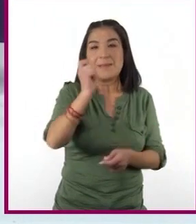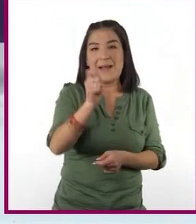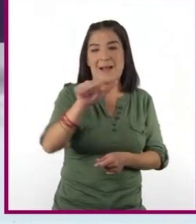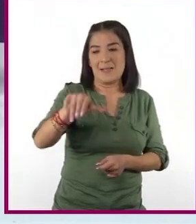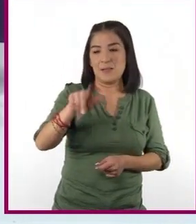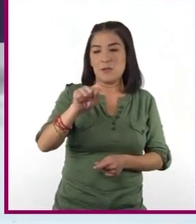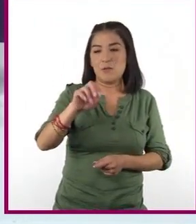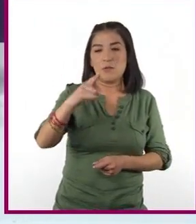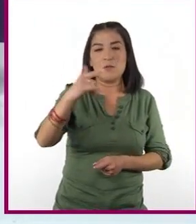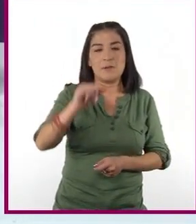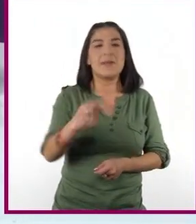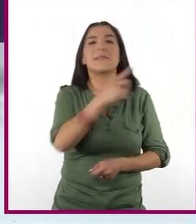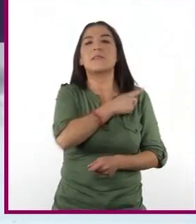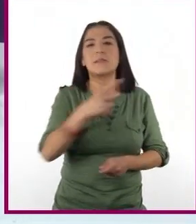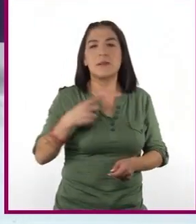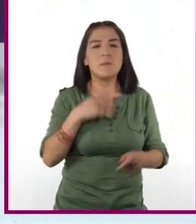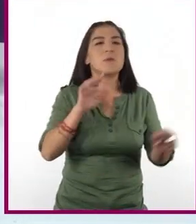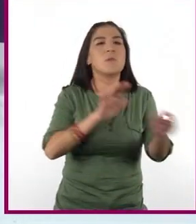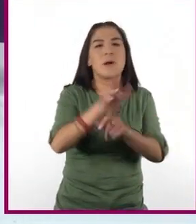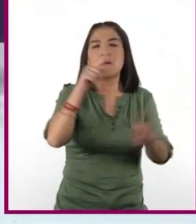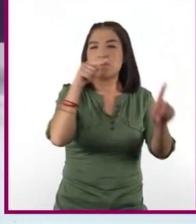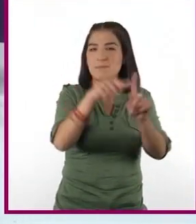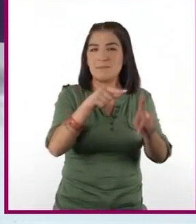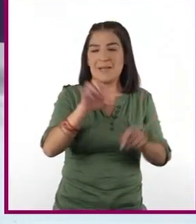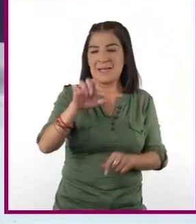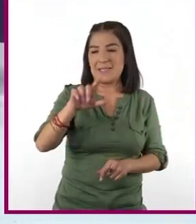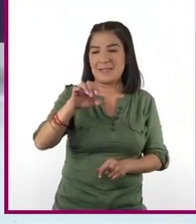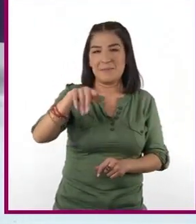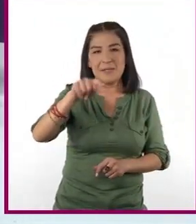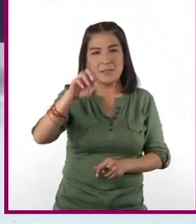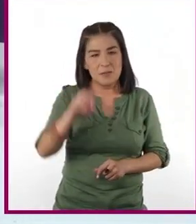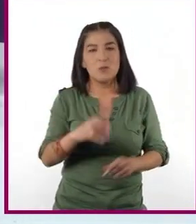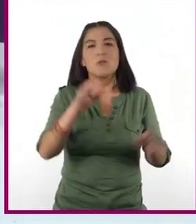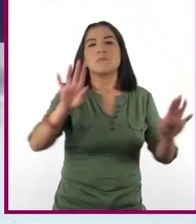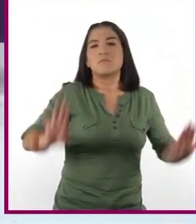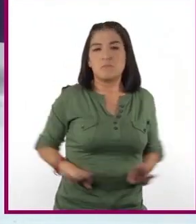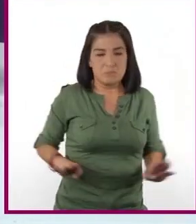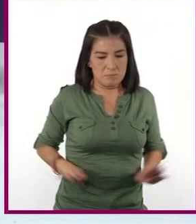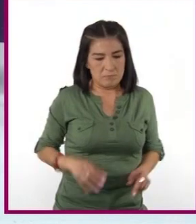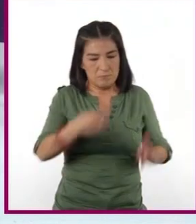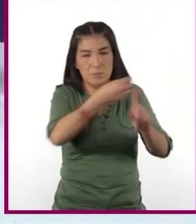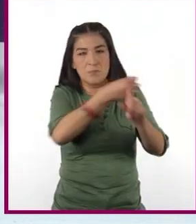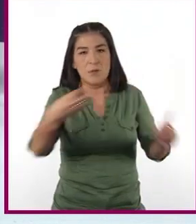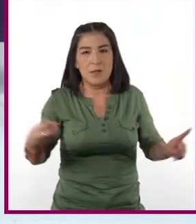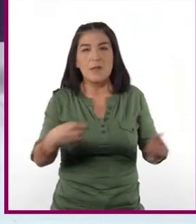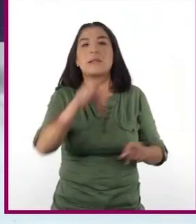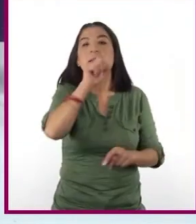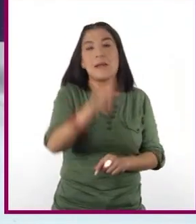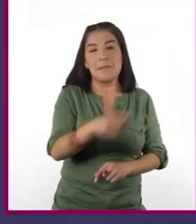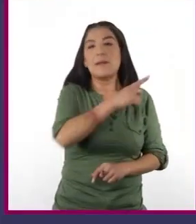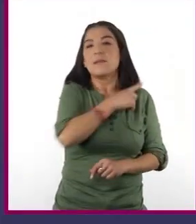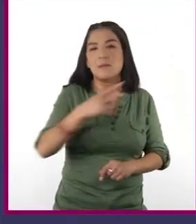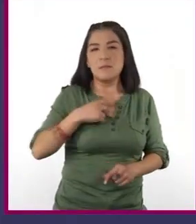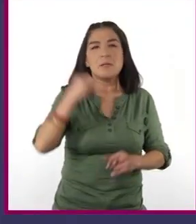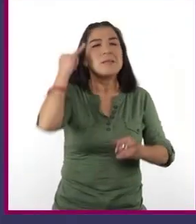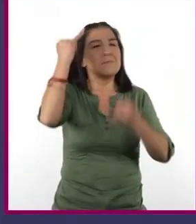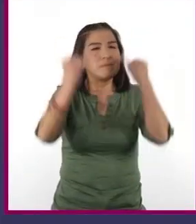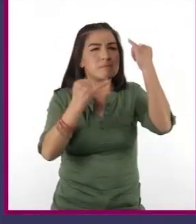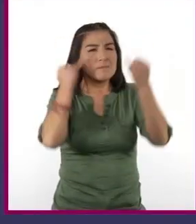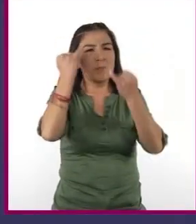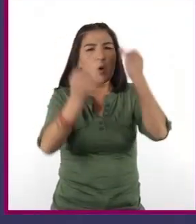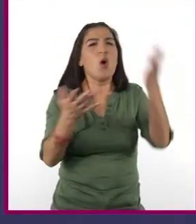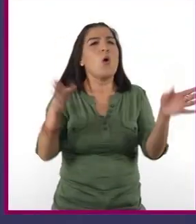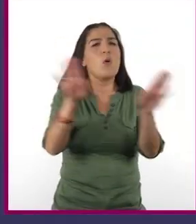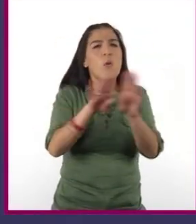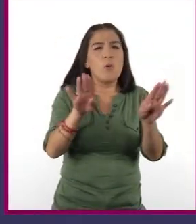antología debemos considerar todos sus elementos, su estructura, sus características y también debemos imaginar cómo